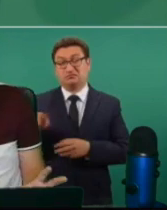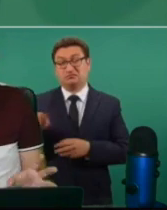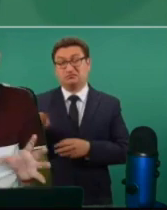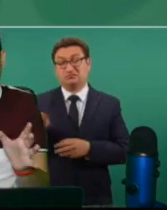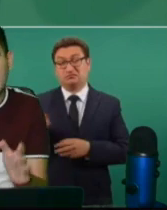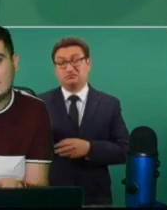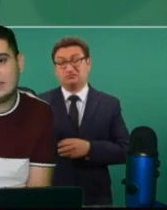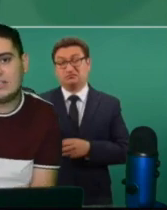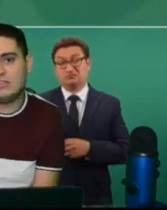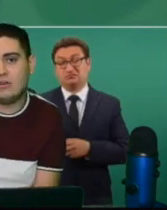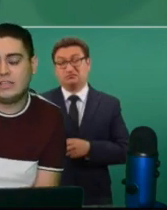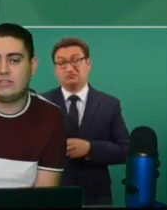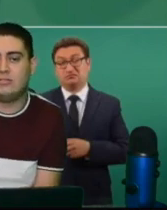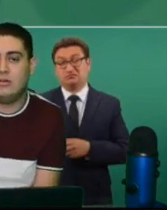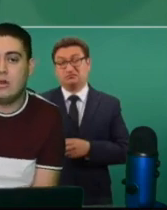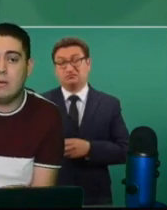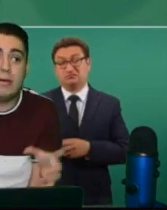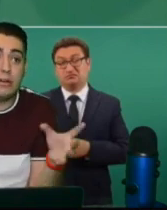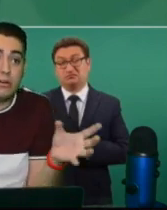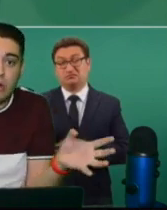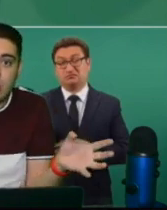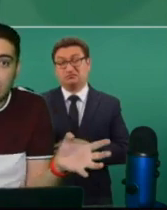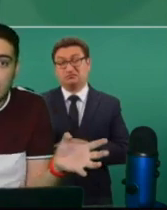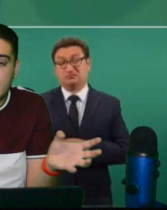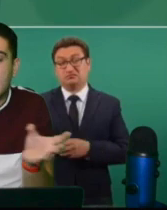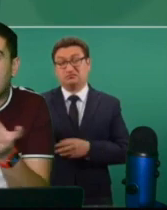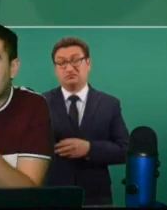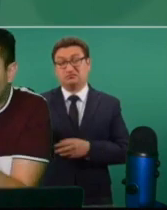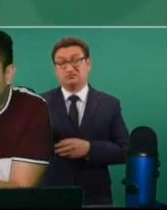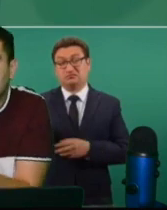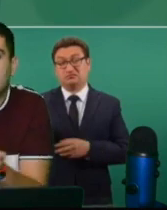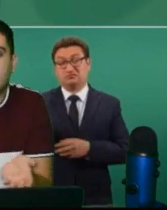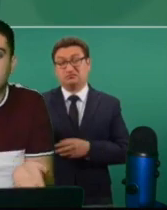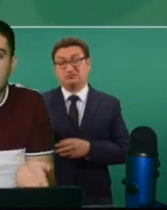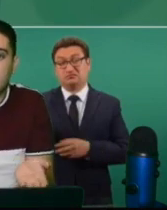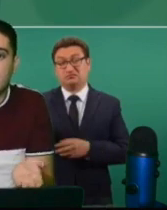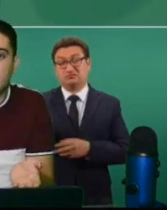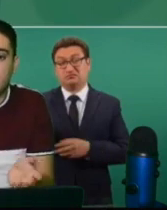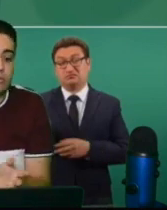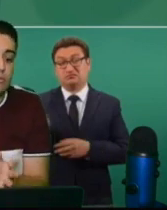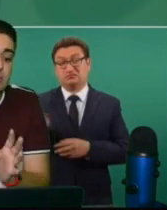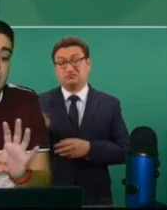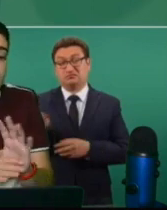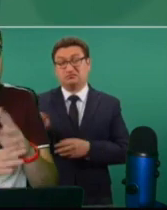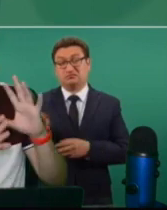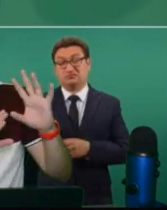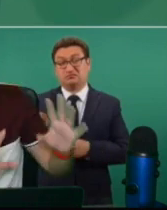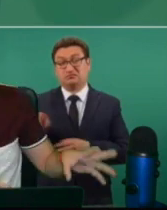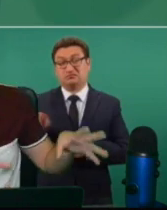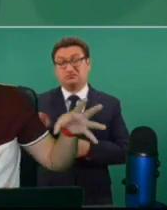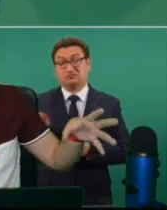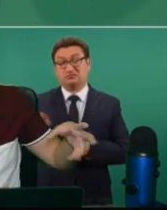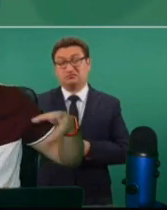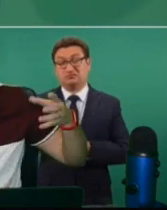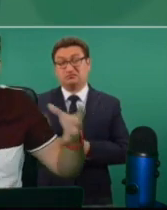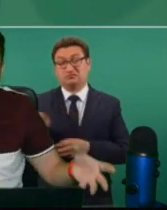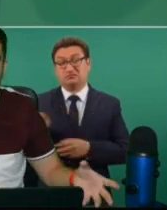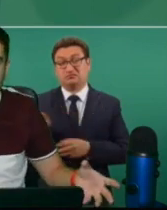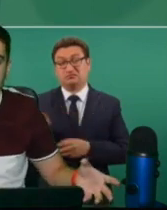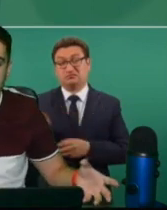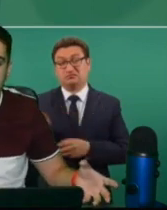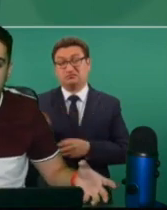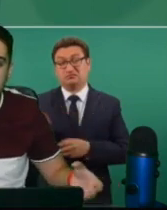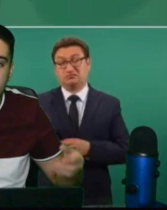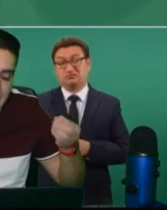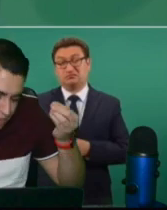quien dijo, él está haciendo esto, pero no que el candidato esté comprando votos. Lo hace ver como exhibe a priista. Pues claro que lo